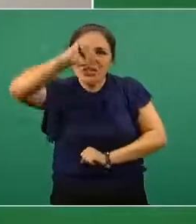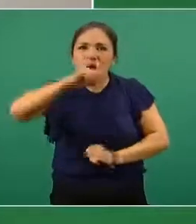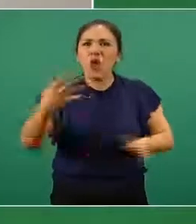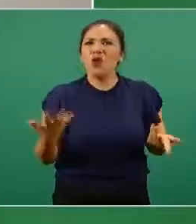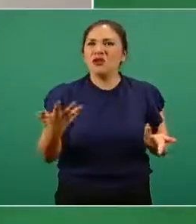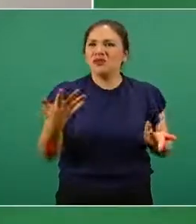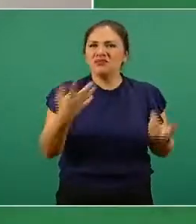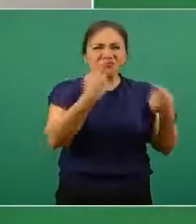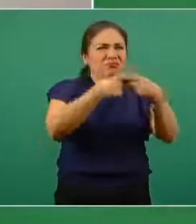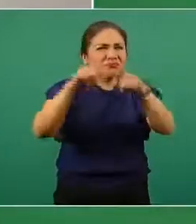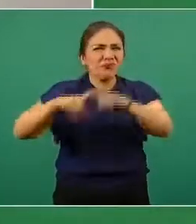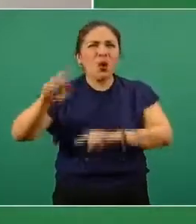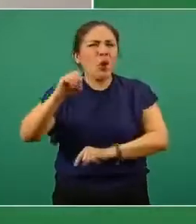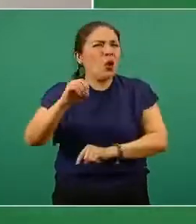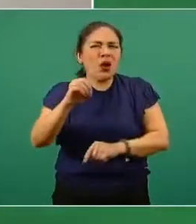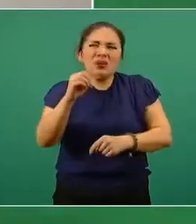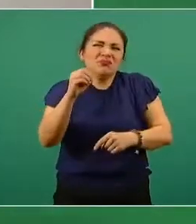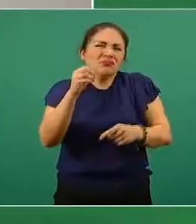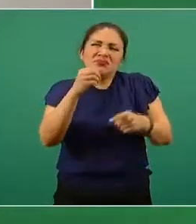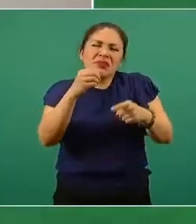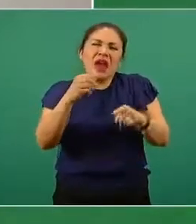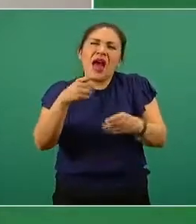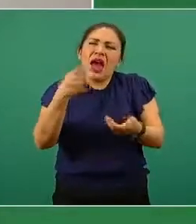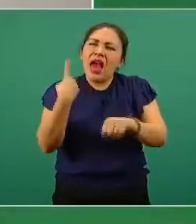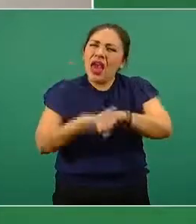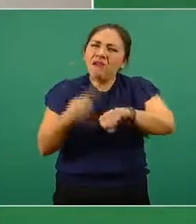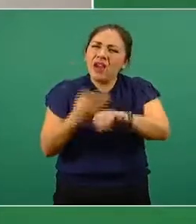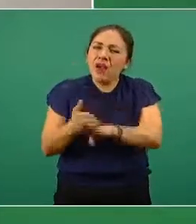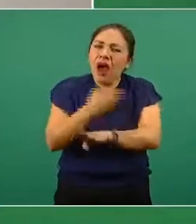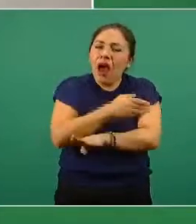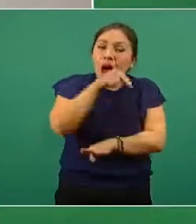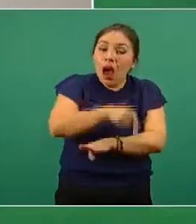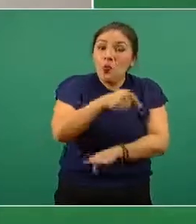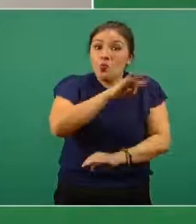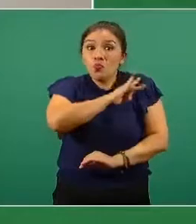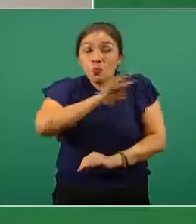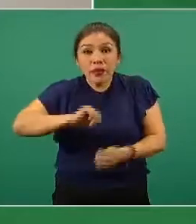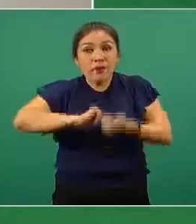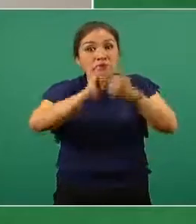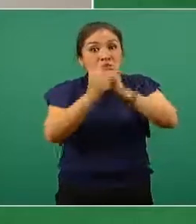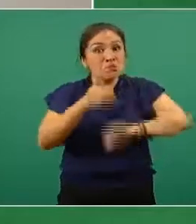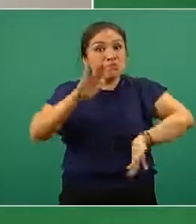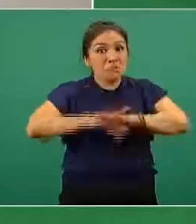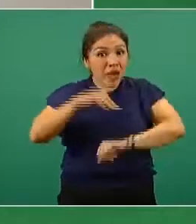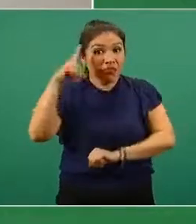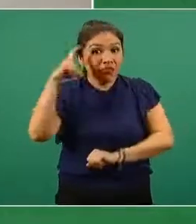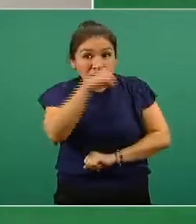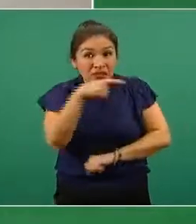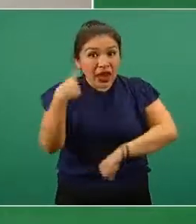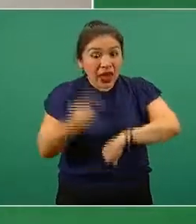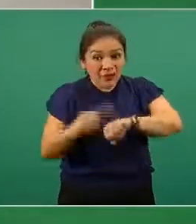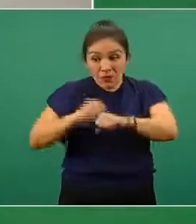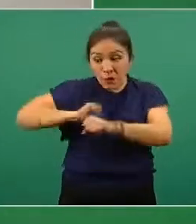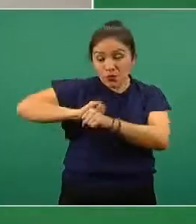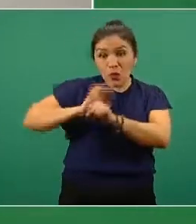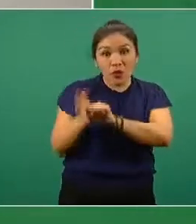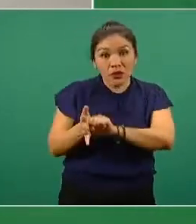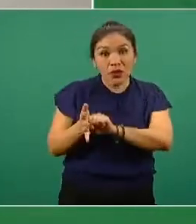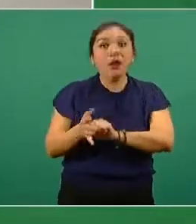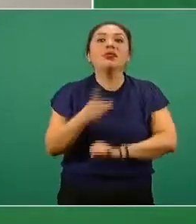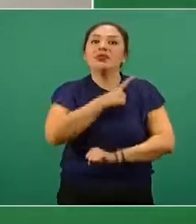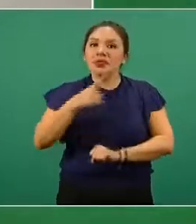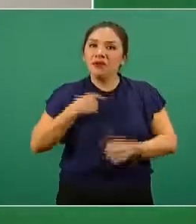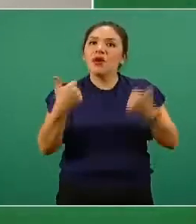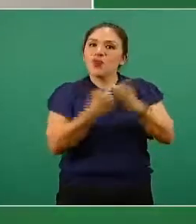hipertensión, con todas estas condiciones de vida que puedan complicar un cuadro de COVID,